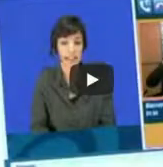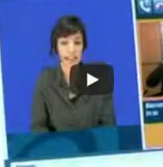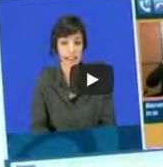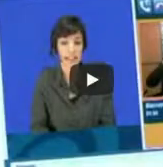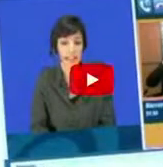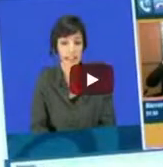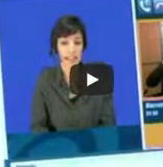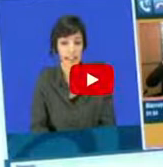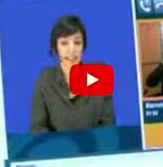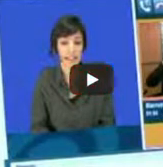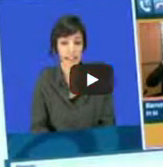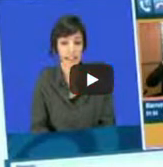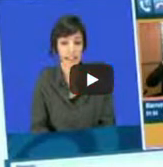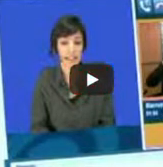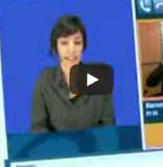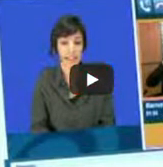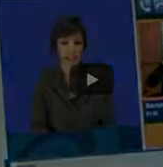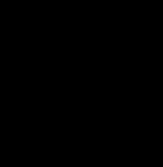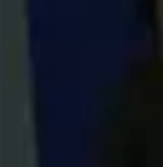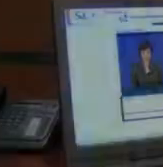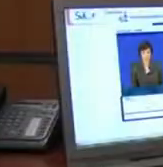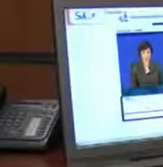vale ini